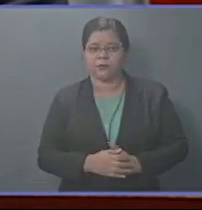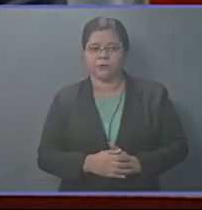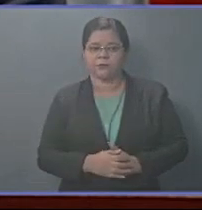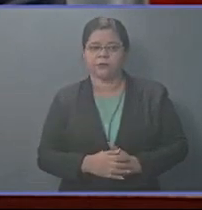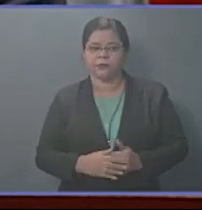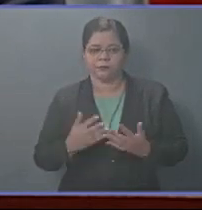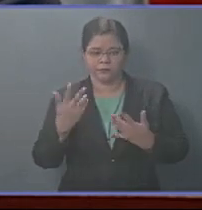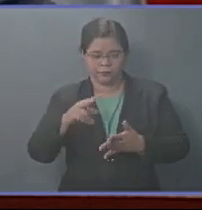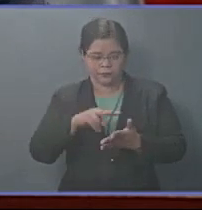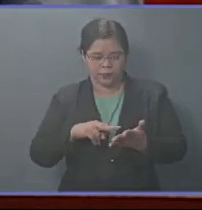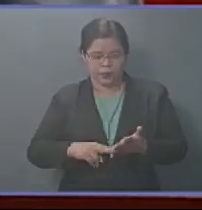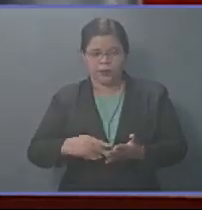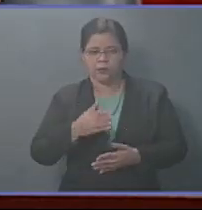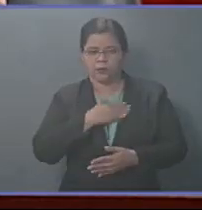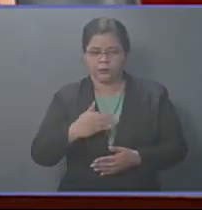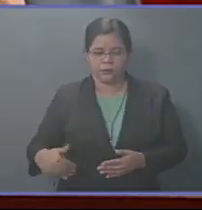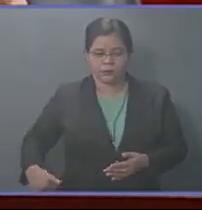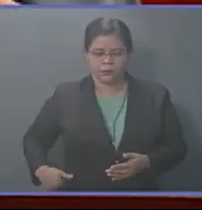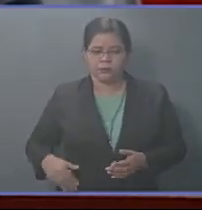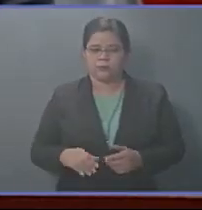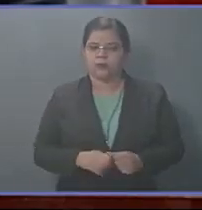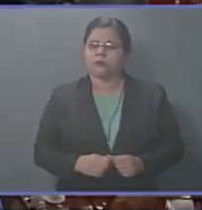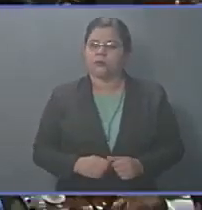leído el pronunciamiento señor presidente